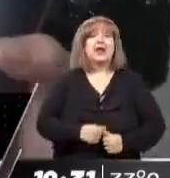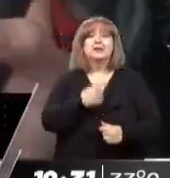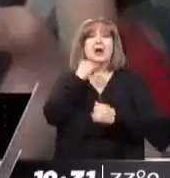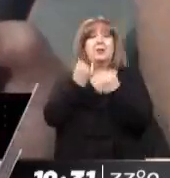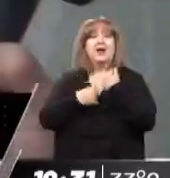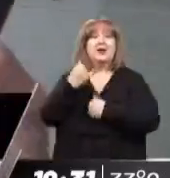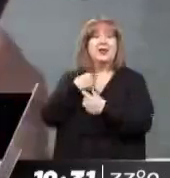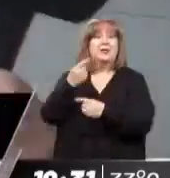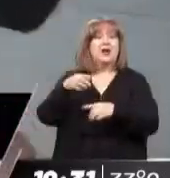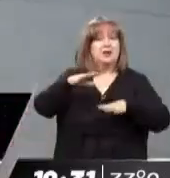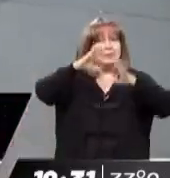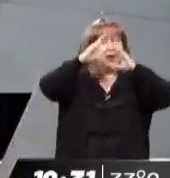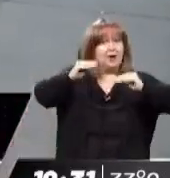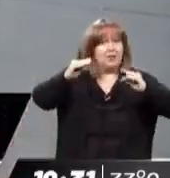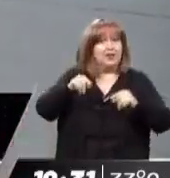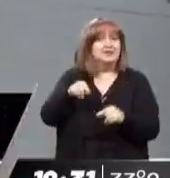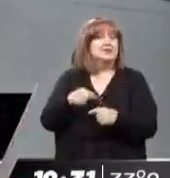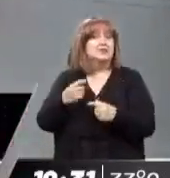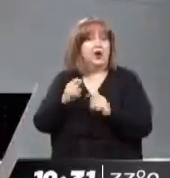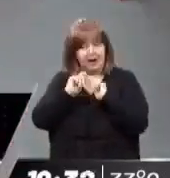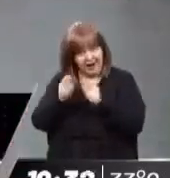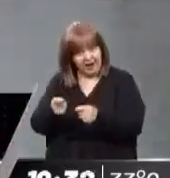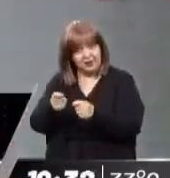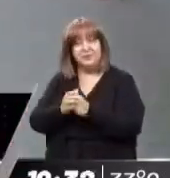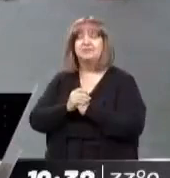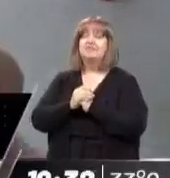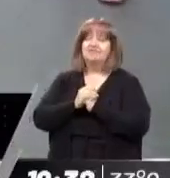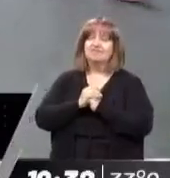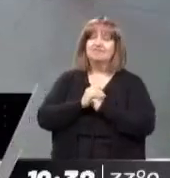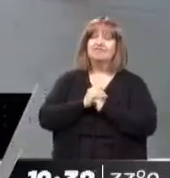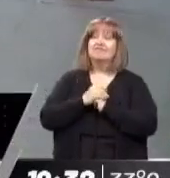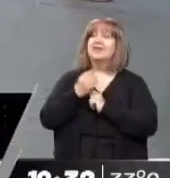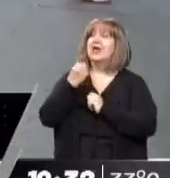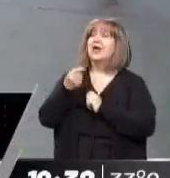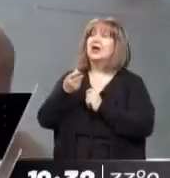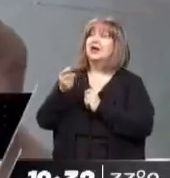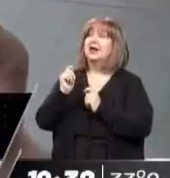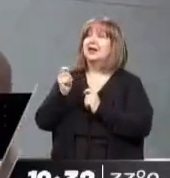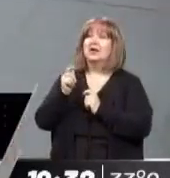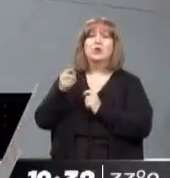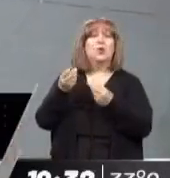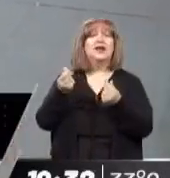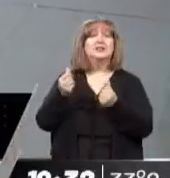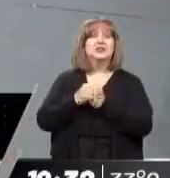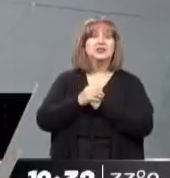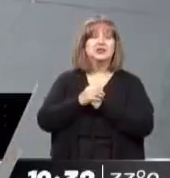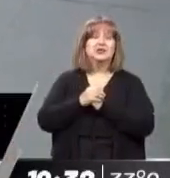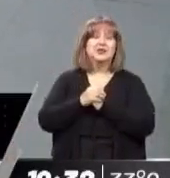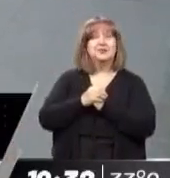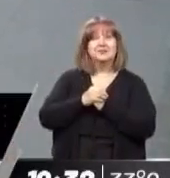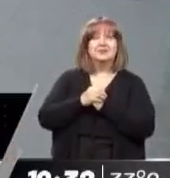Cuénteme, esta Navidad, ¿va a hacer regalitos? Sí, en eso estamos. ¿Están comprando? Sí. ¿Cómo ha visto los precios?